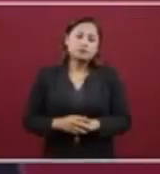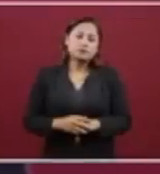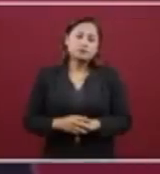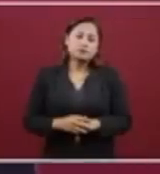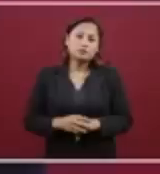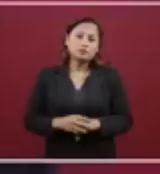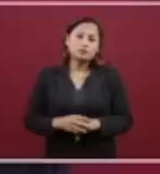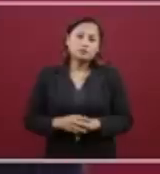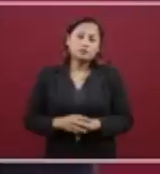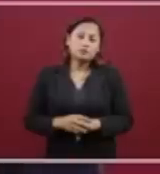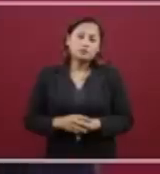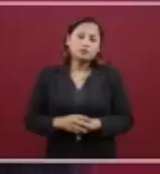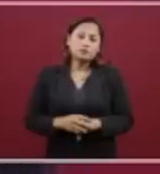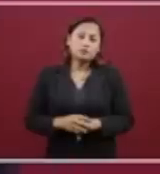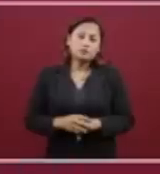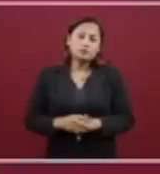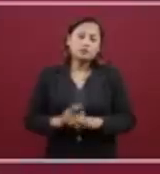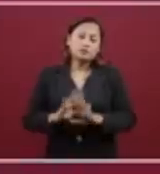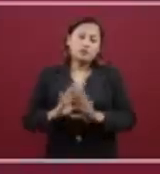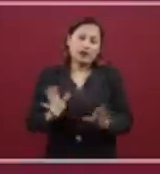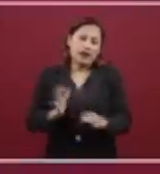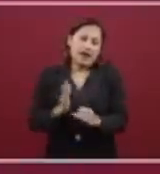pues joven maduro